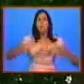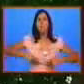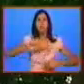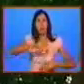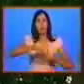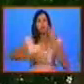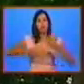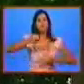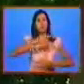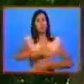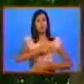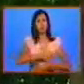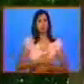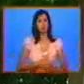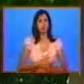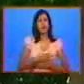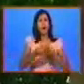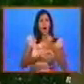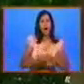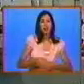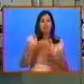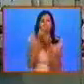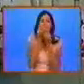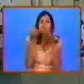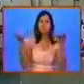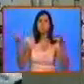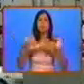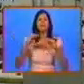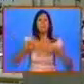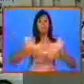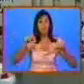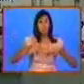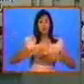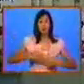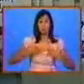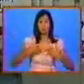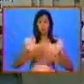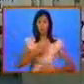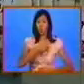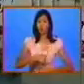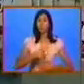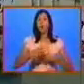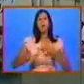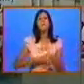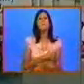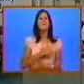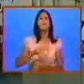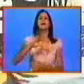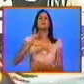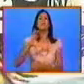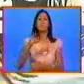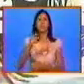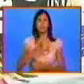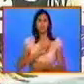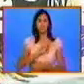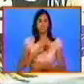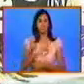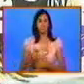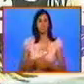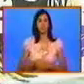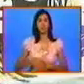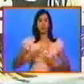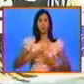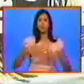a la justicia social los hace divulgar desde sus entrañas los poemas del Che. Si eres capaz